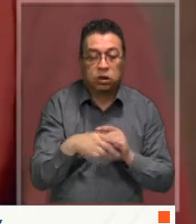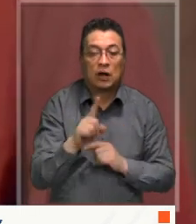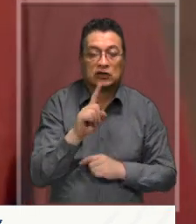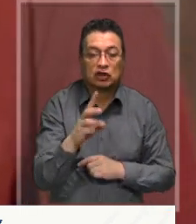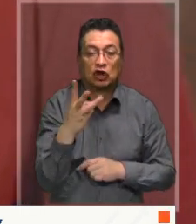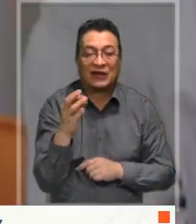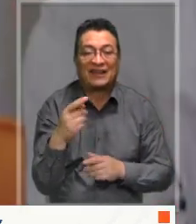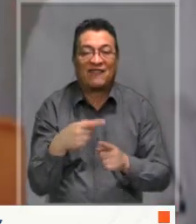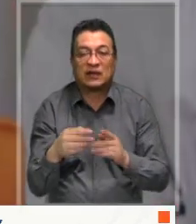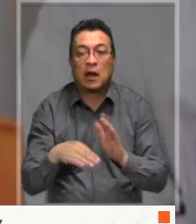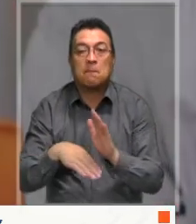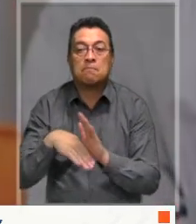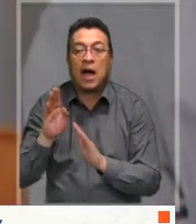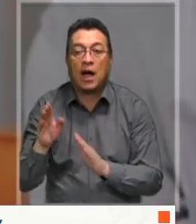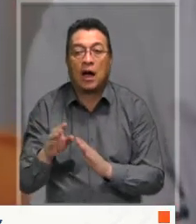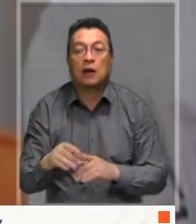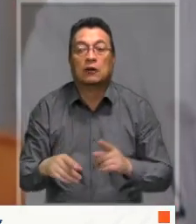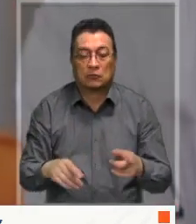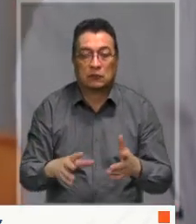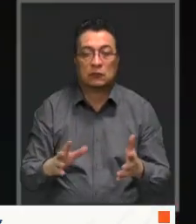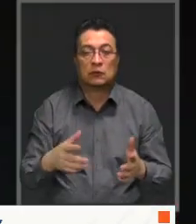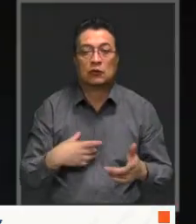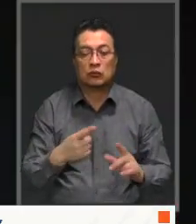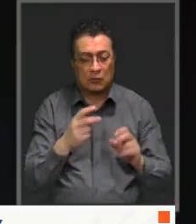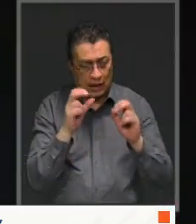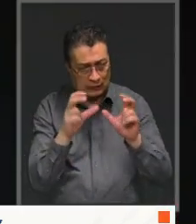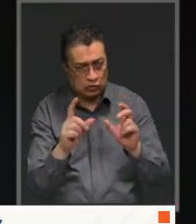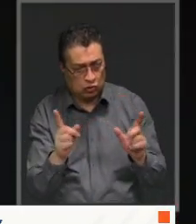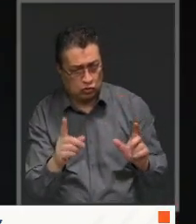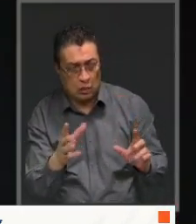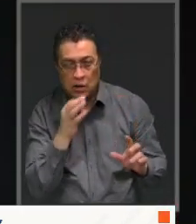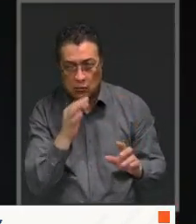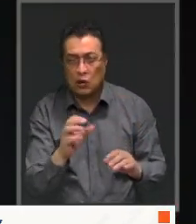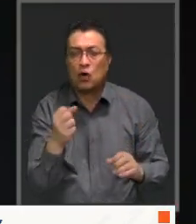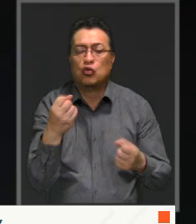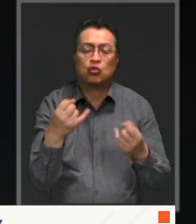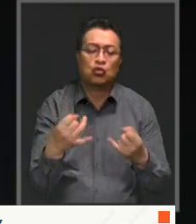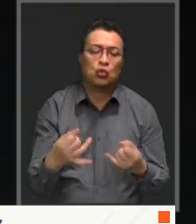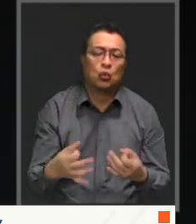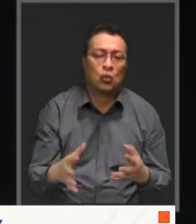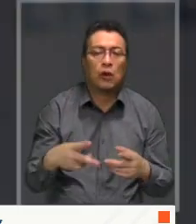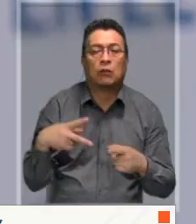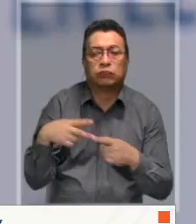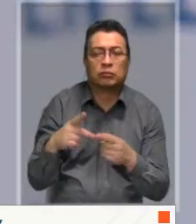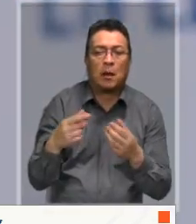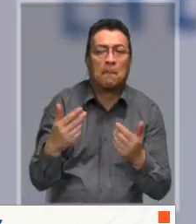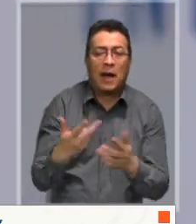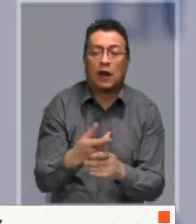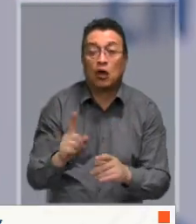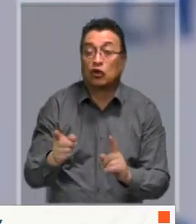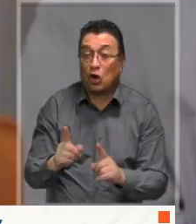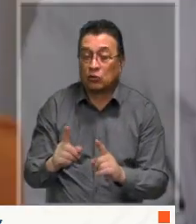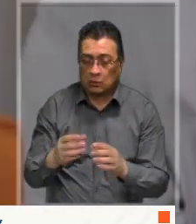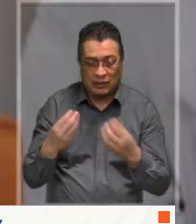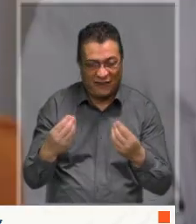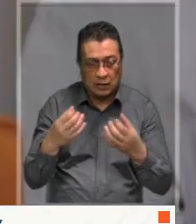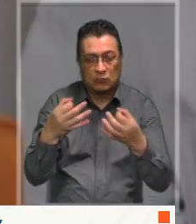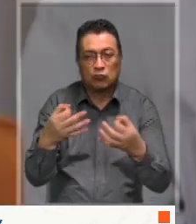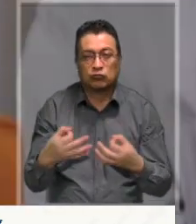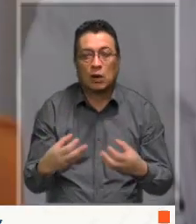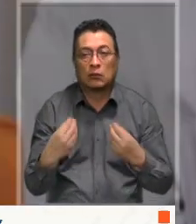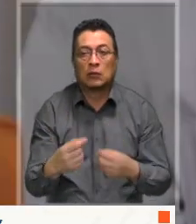hombre Marco no estás poniendo atención o solo que creo que el número Quizá el número es el que no está bien no no está